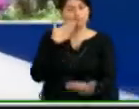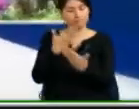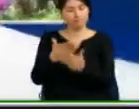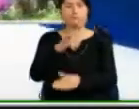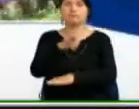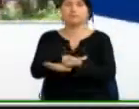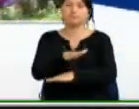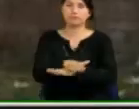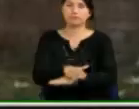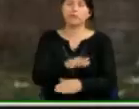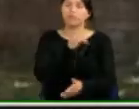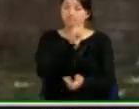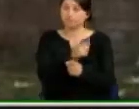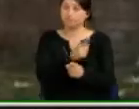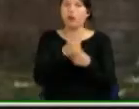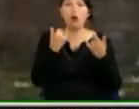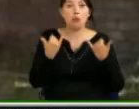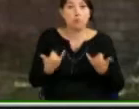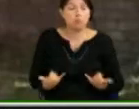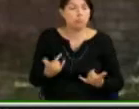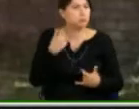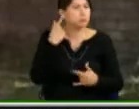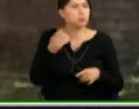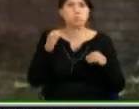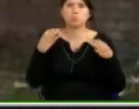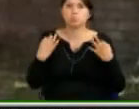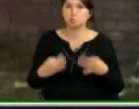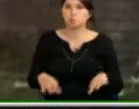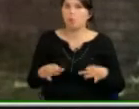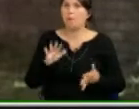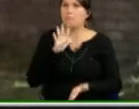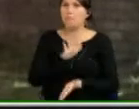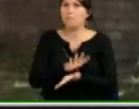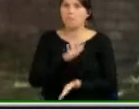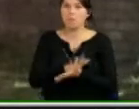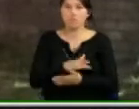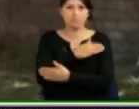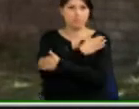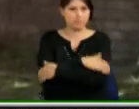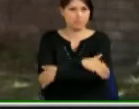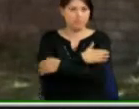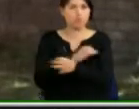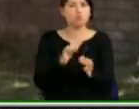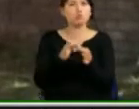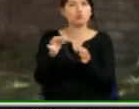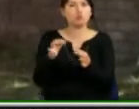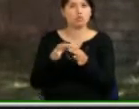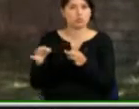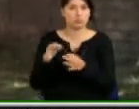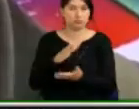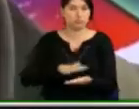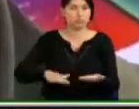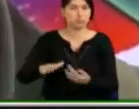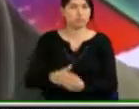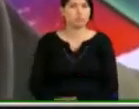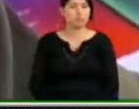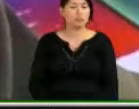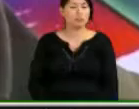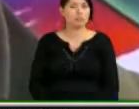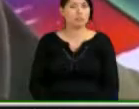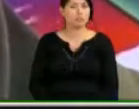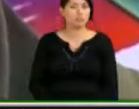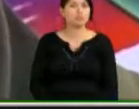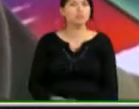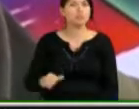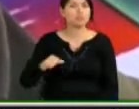Gracias, buenas tardes. Así es, por ahora hay total normalidad y tranquilidad en Pamplona y los municipios de la provincia, en donde